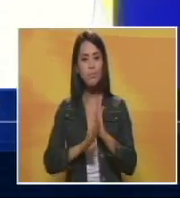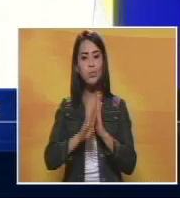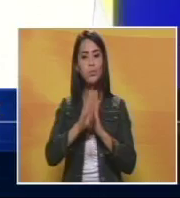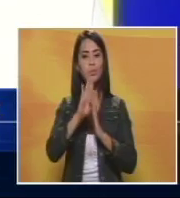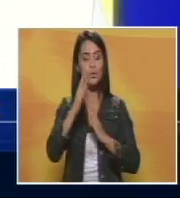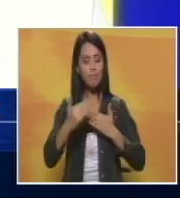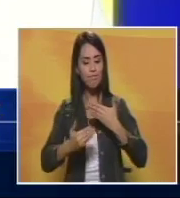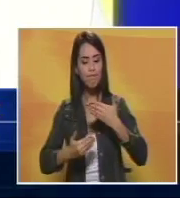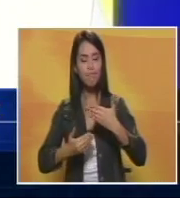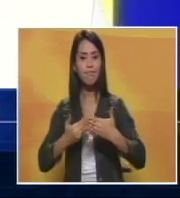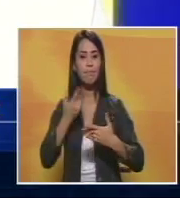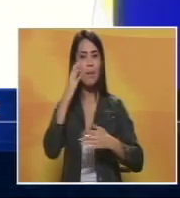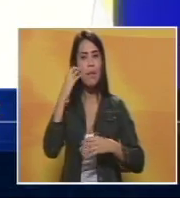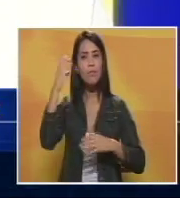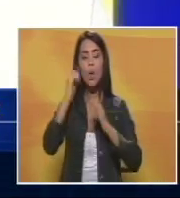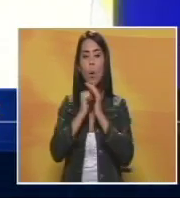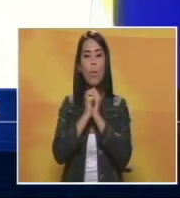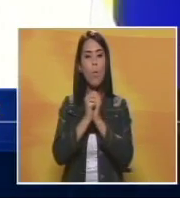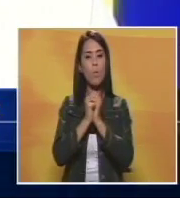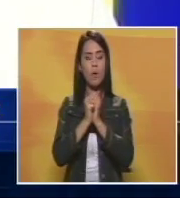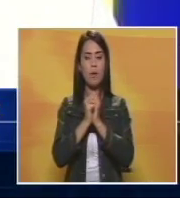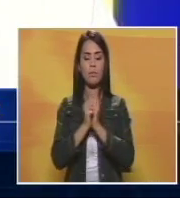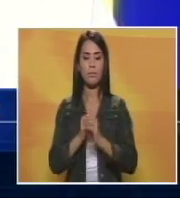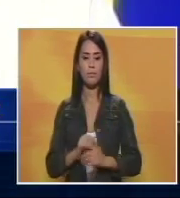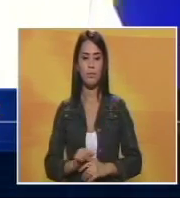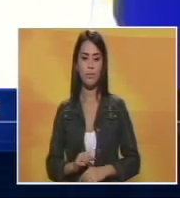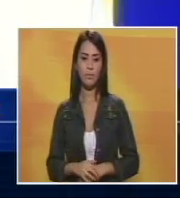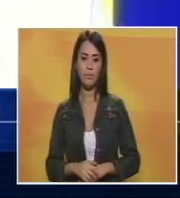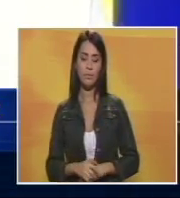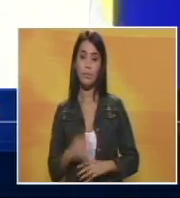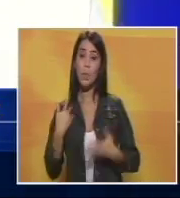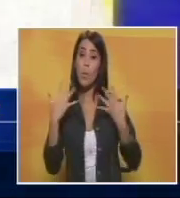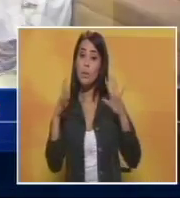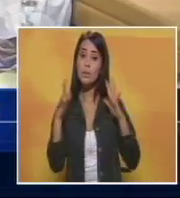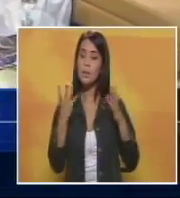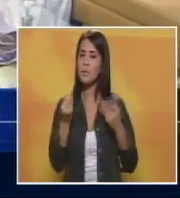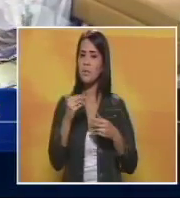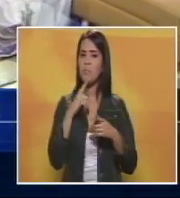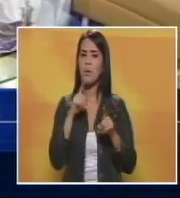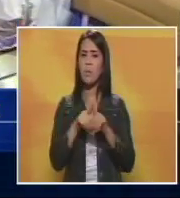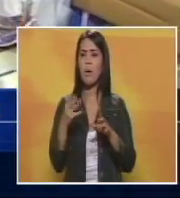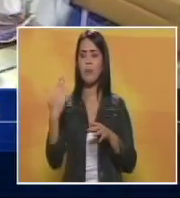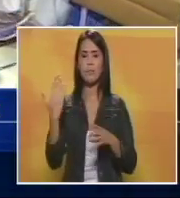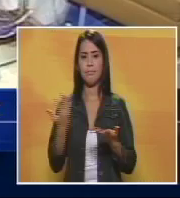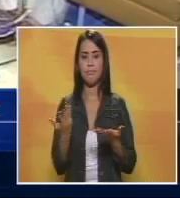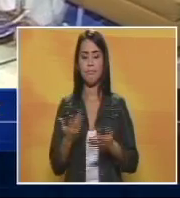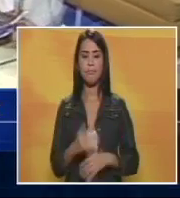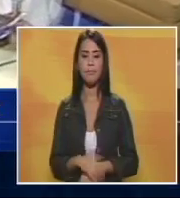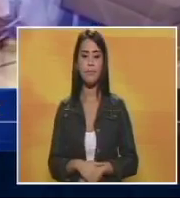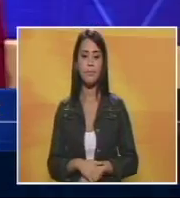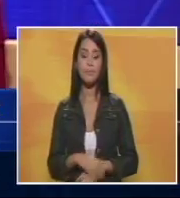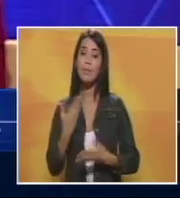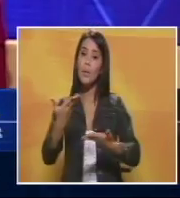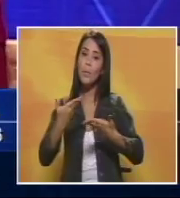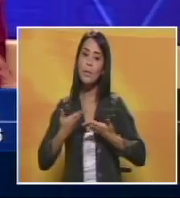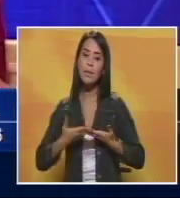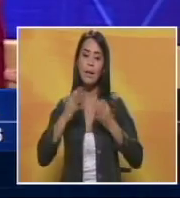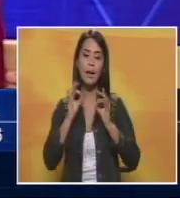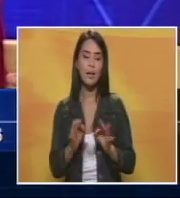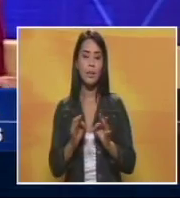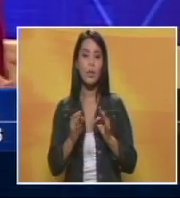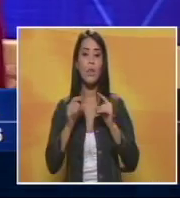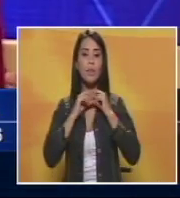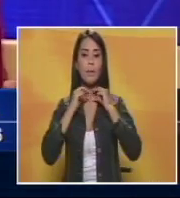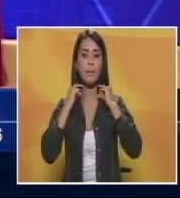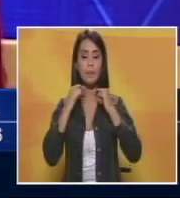de acercamiento a Dios, se convierte en una celebración más. Aseguró que se trata de un regalo que ha concedido el Vaticano